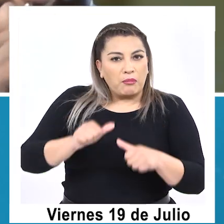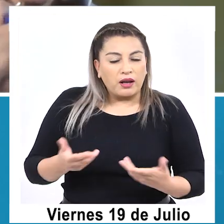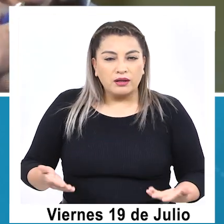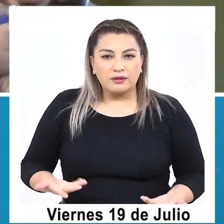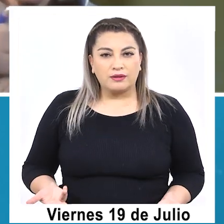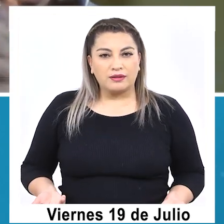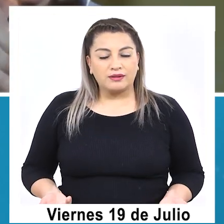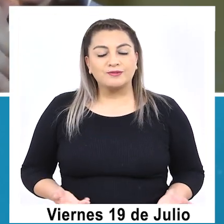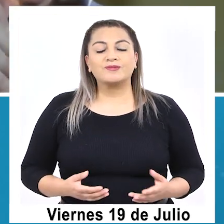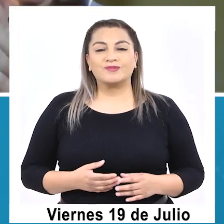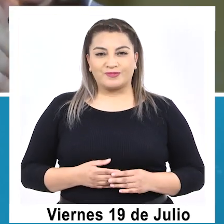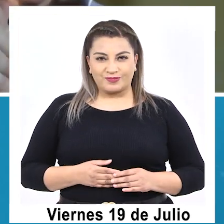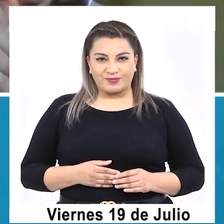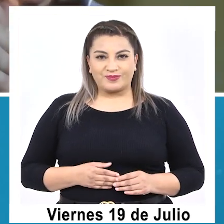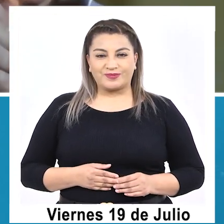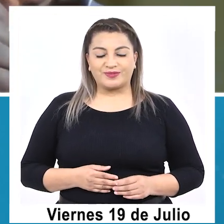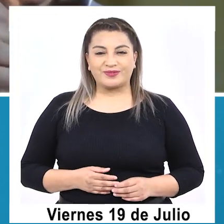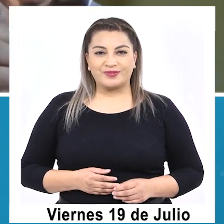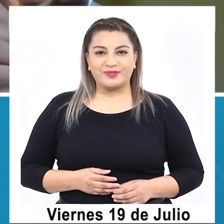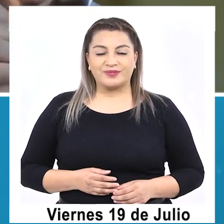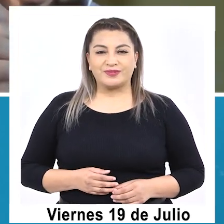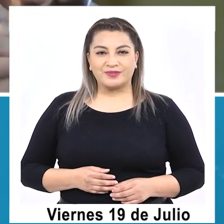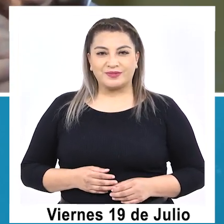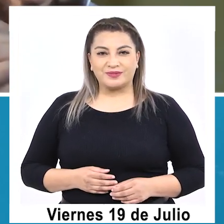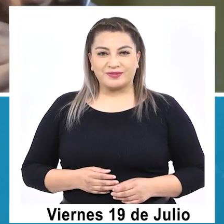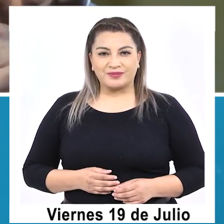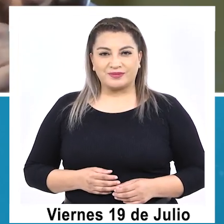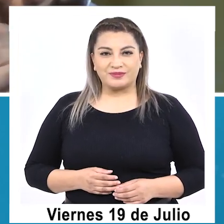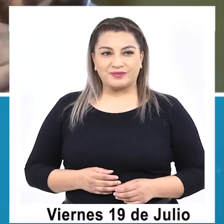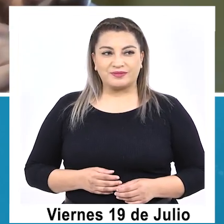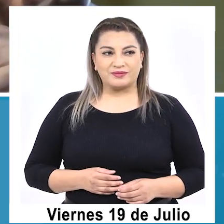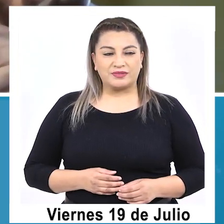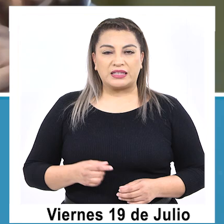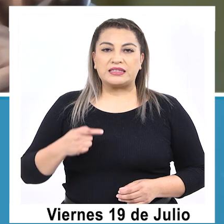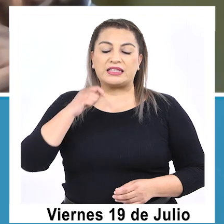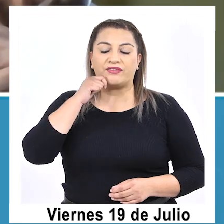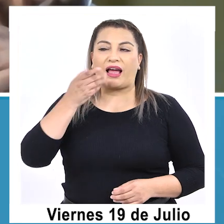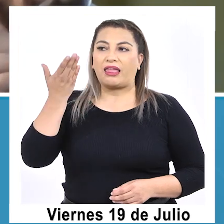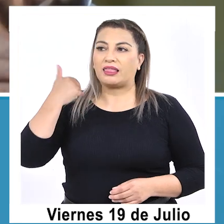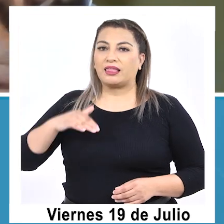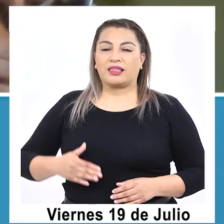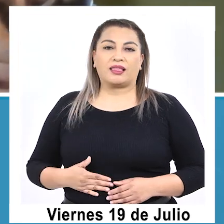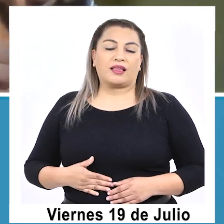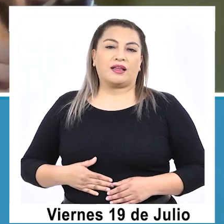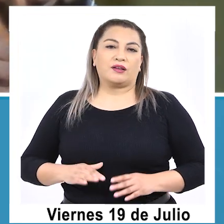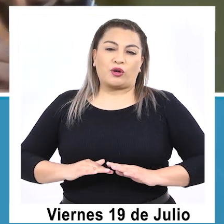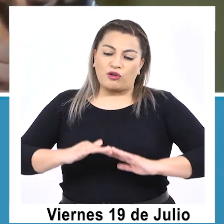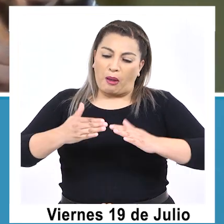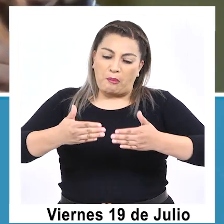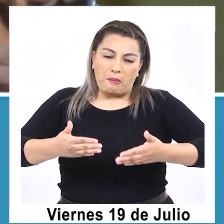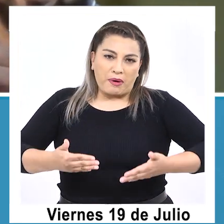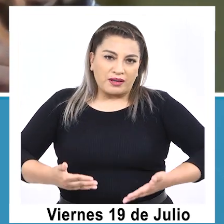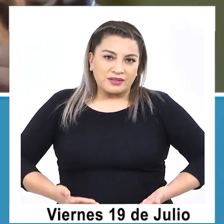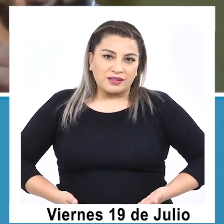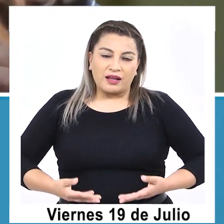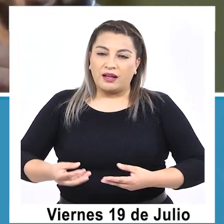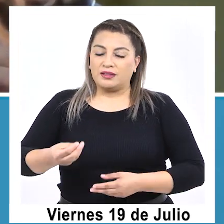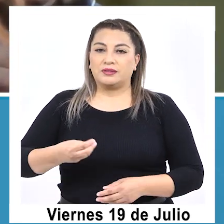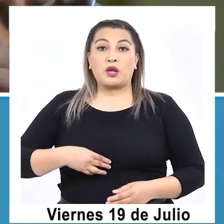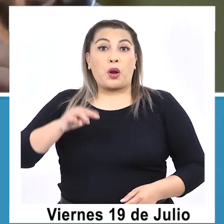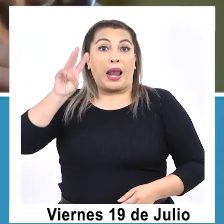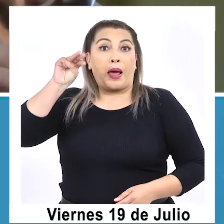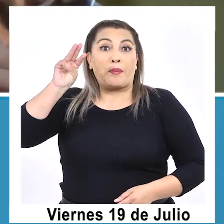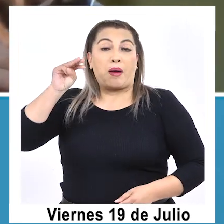antes? Bueno, esto viene incluso desde la concepción, o sea, ya la alimentación que nos